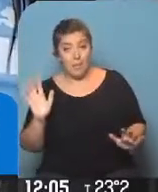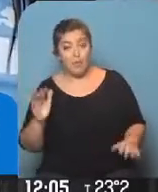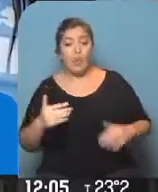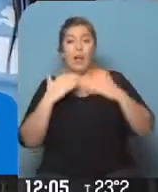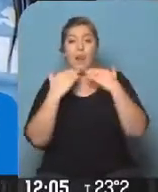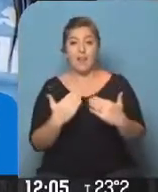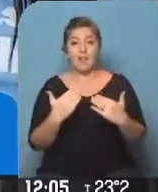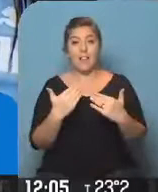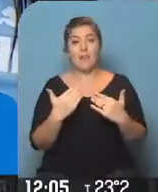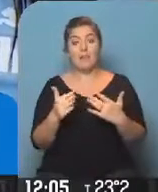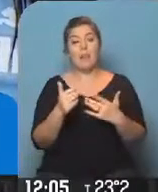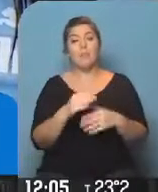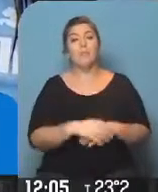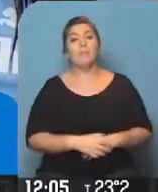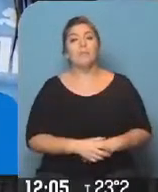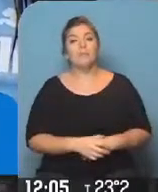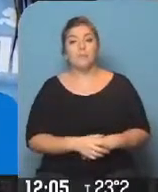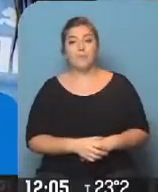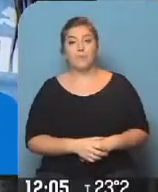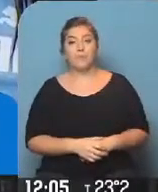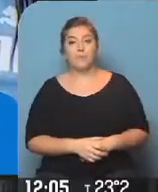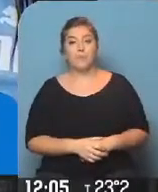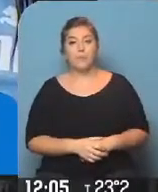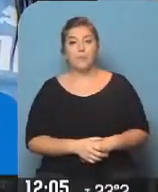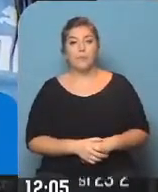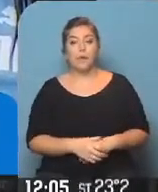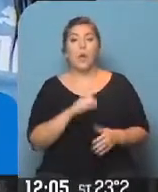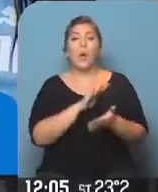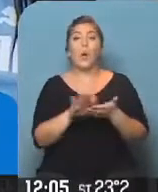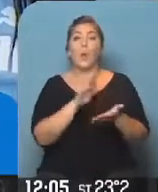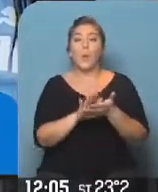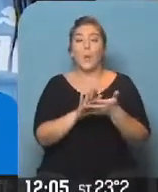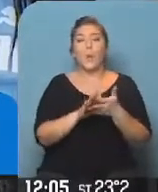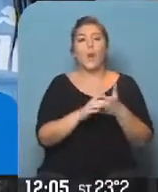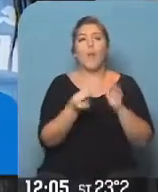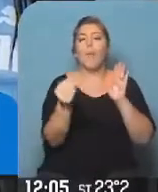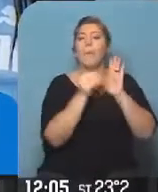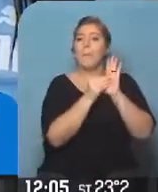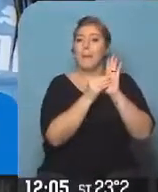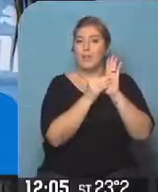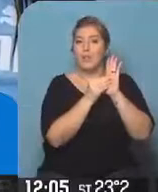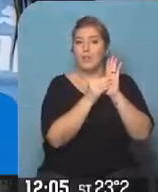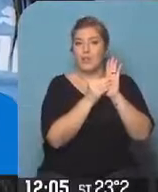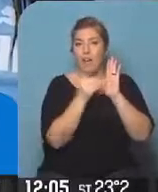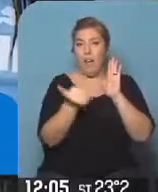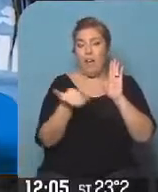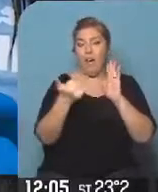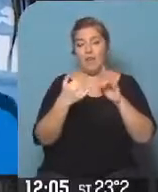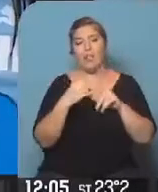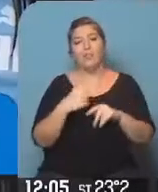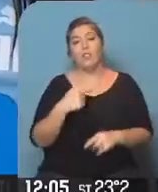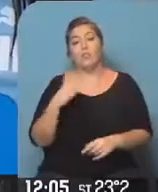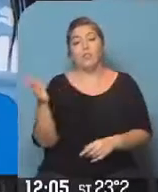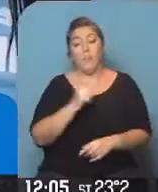a la nueva oferta que hay y la baja de precios, todos los meses hay nuevos argentinos que vuelan por primera